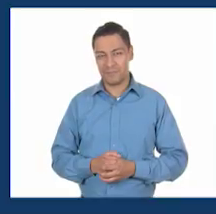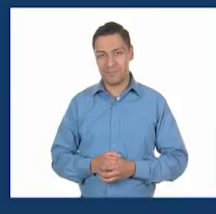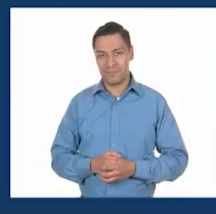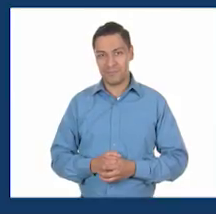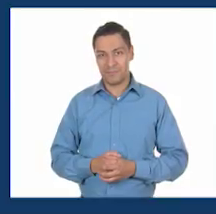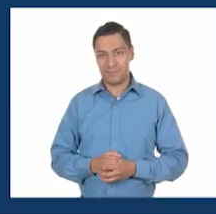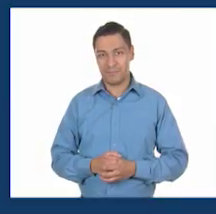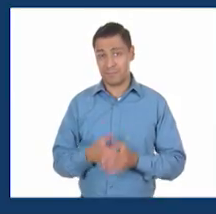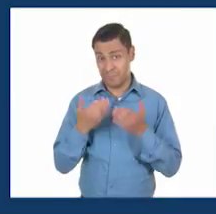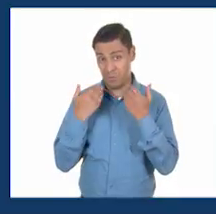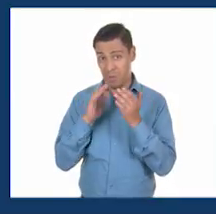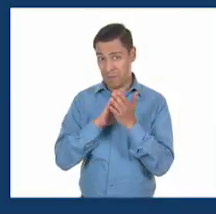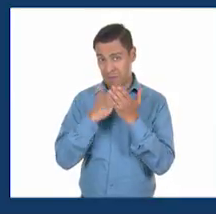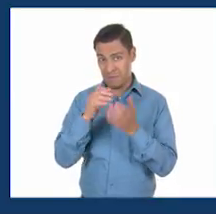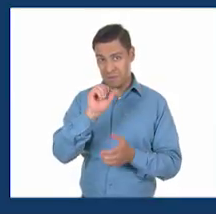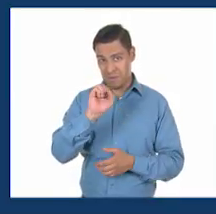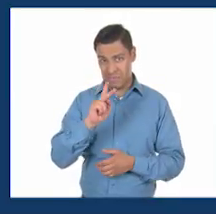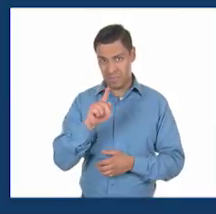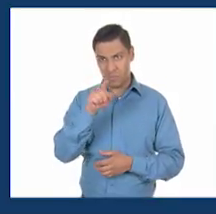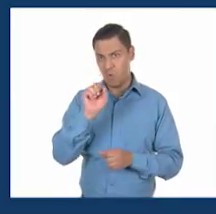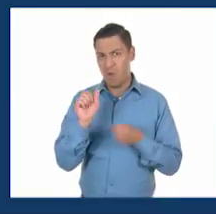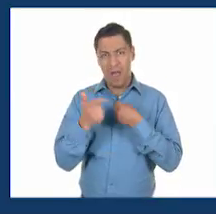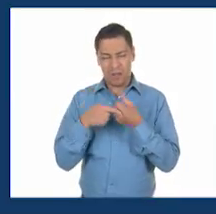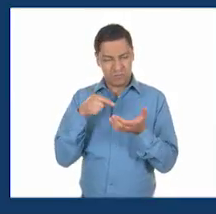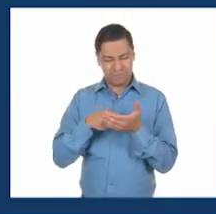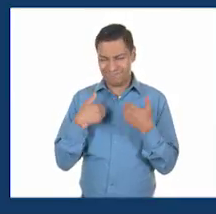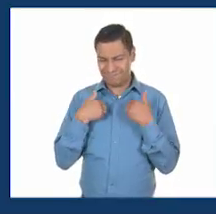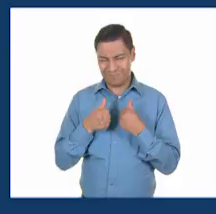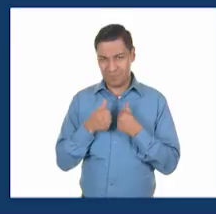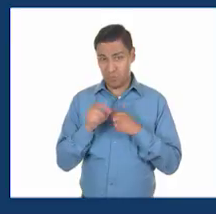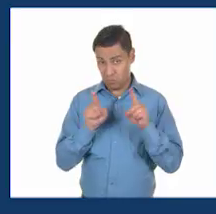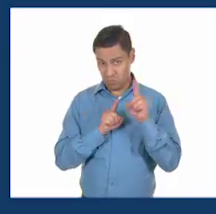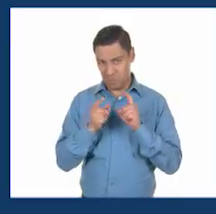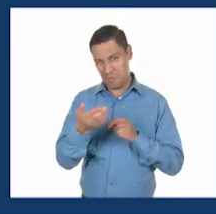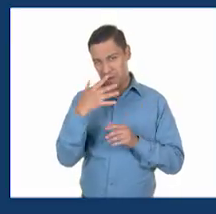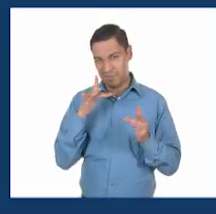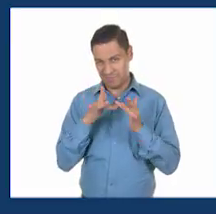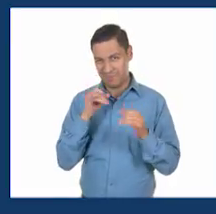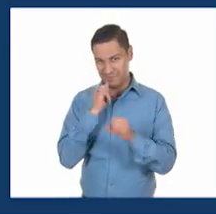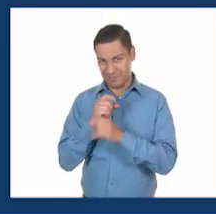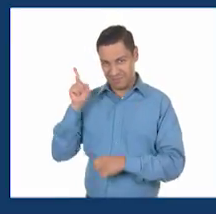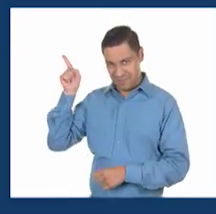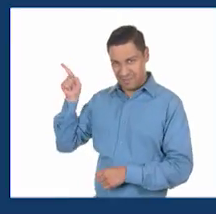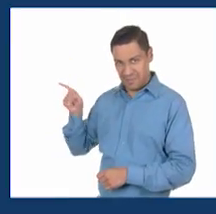Si no tienes el libro de texto o necesitas ayuda para responder las preguntas, contáctanos.